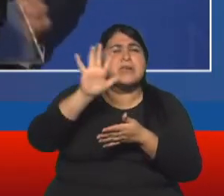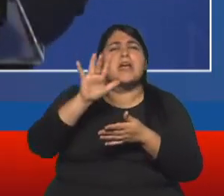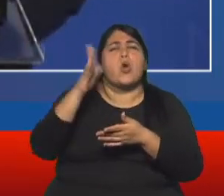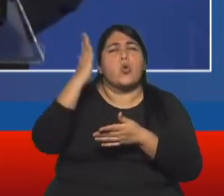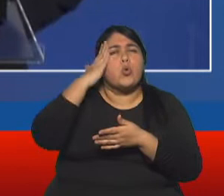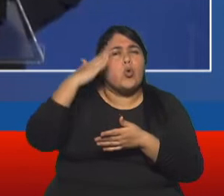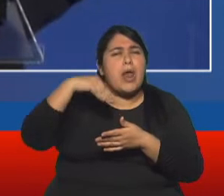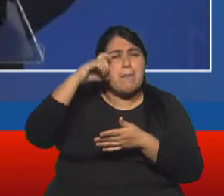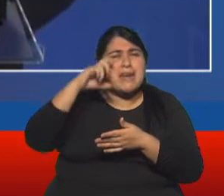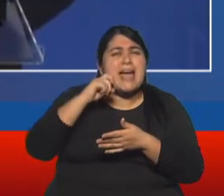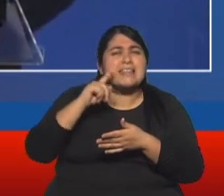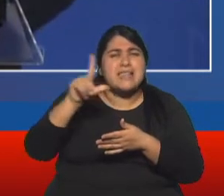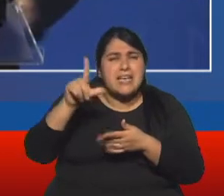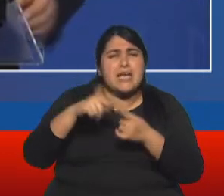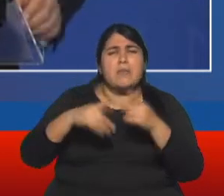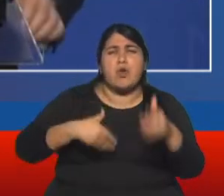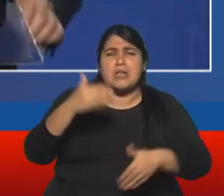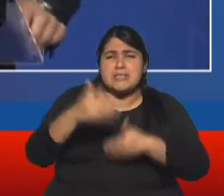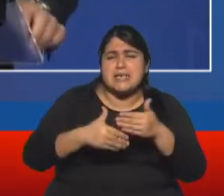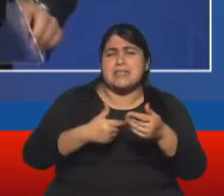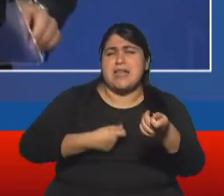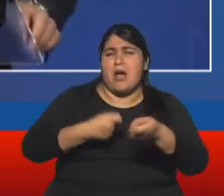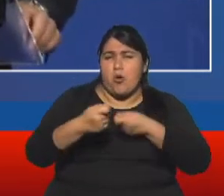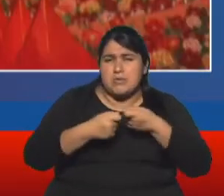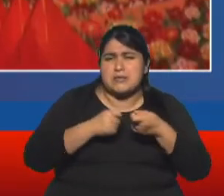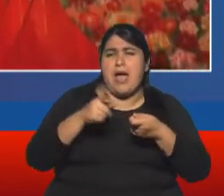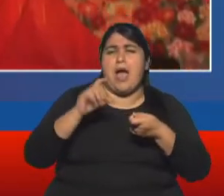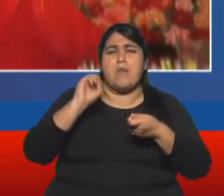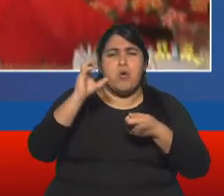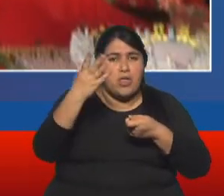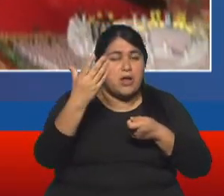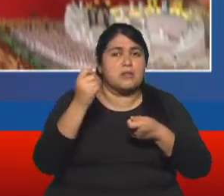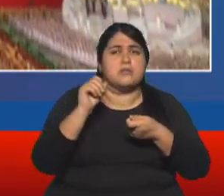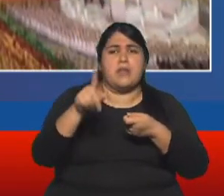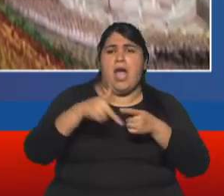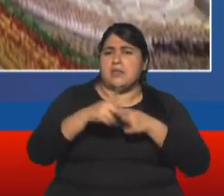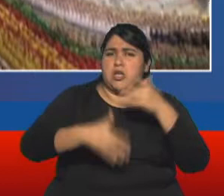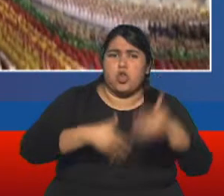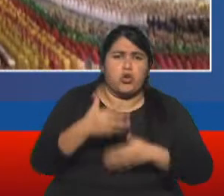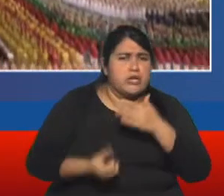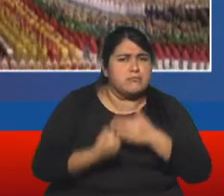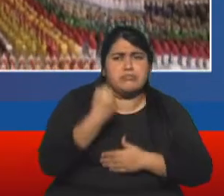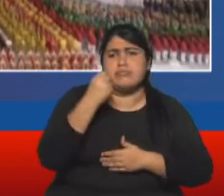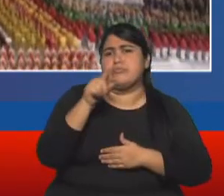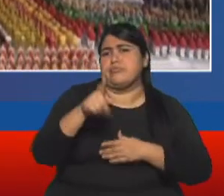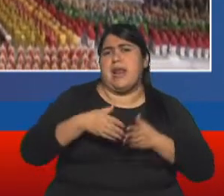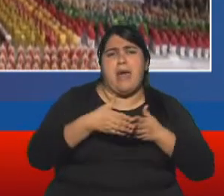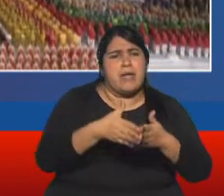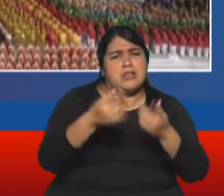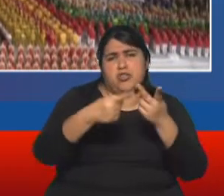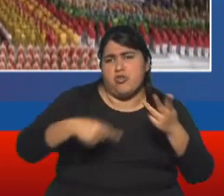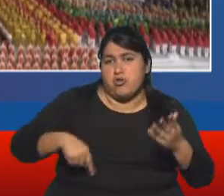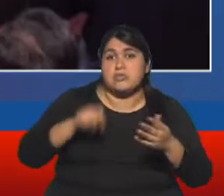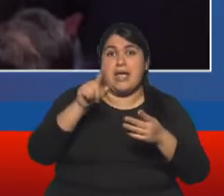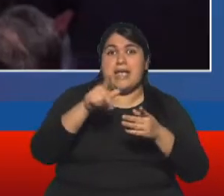mercantil, progresista, comercial, moderna, la capacidad tecnológica, la circunnavegación, todos eran datos de